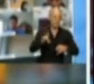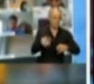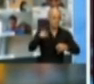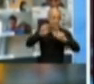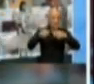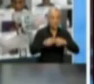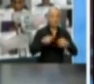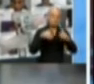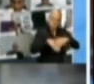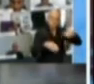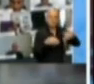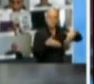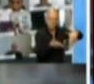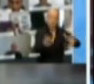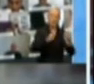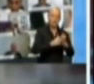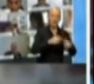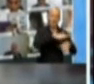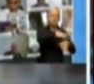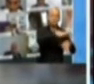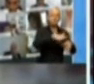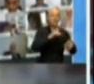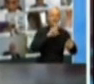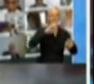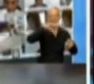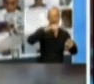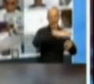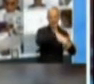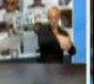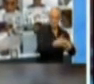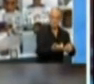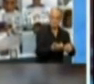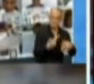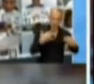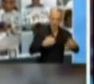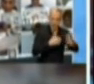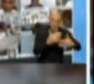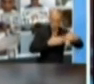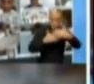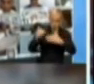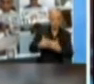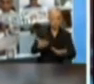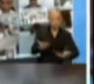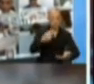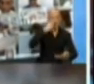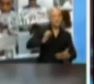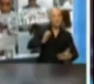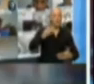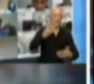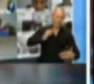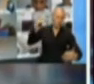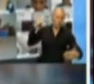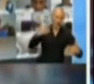una herramienta que ahora se va a sumar a la otra herramienta que también se empezó a probar esta semana, que es un suero